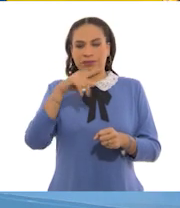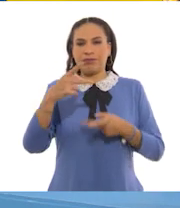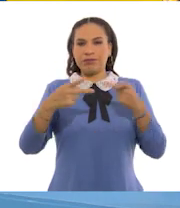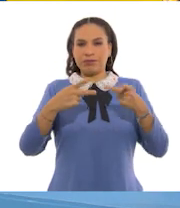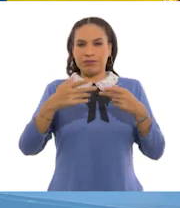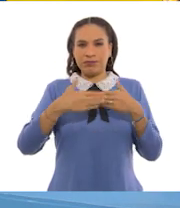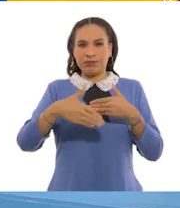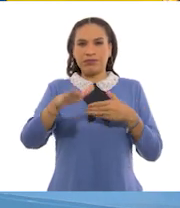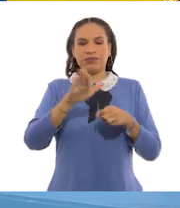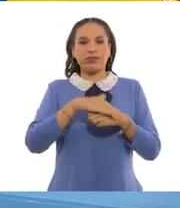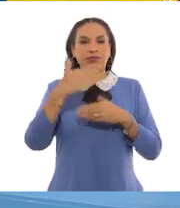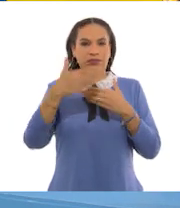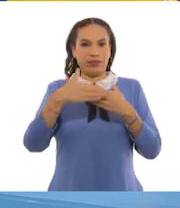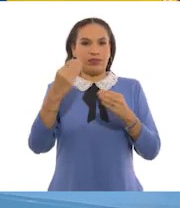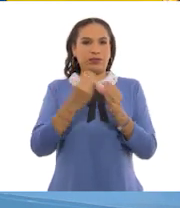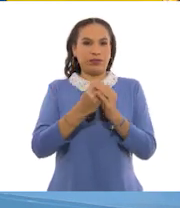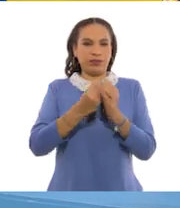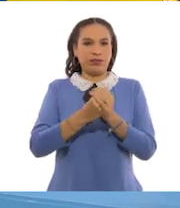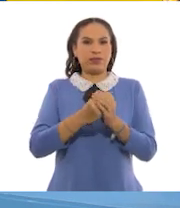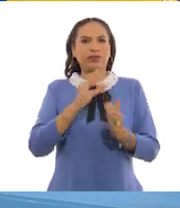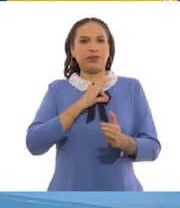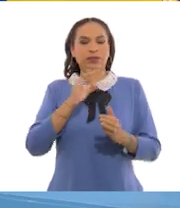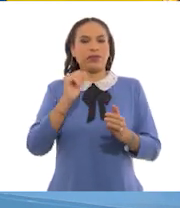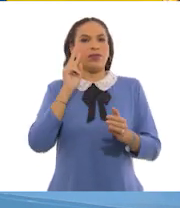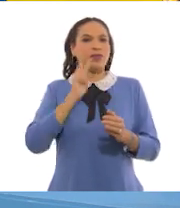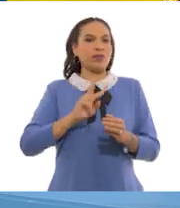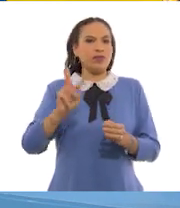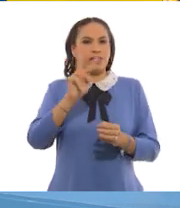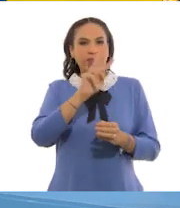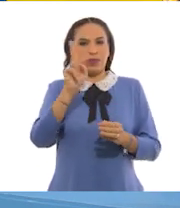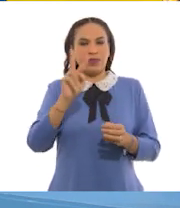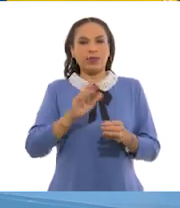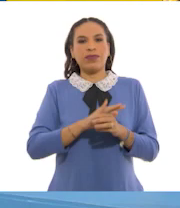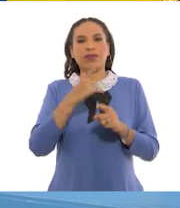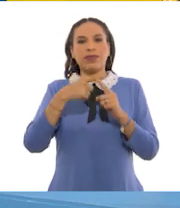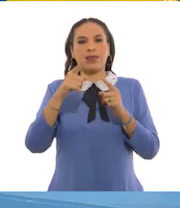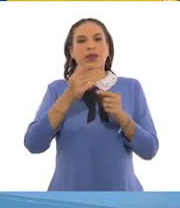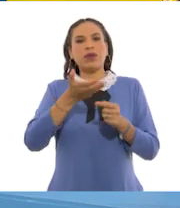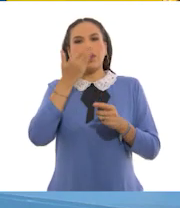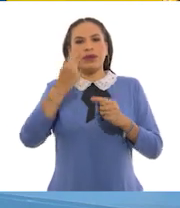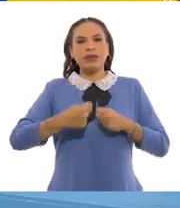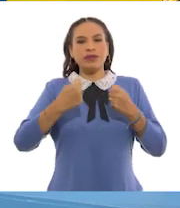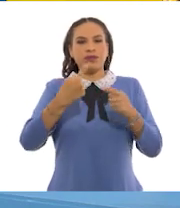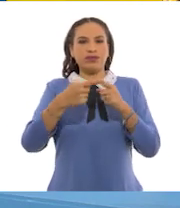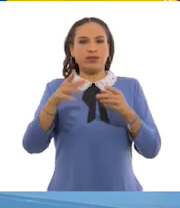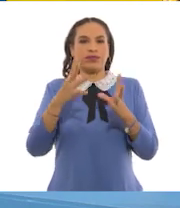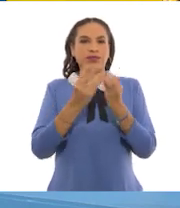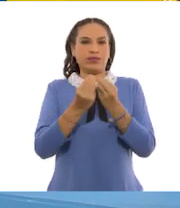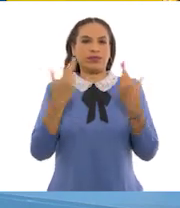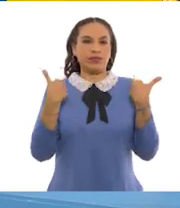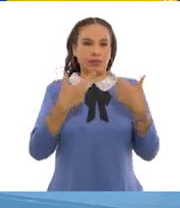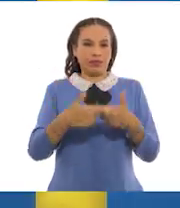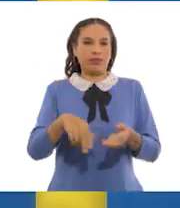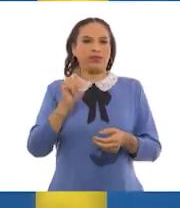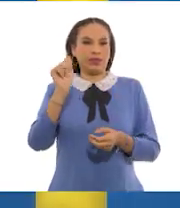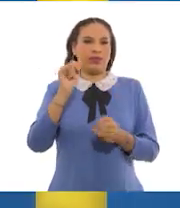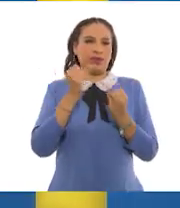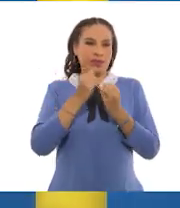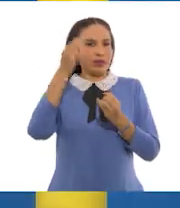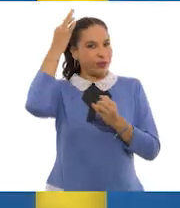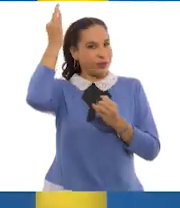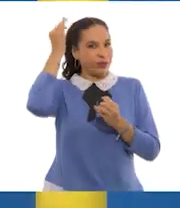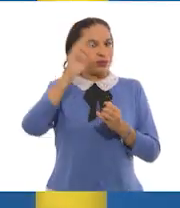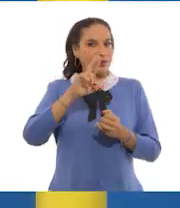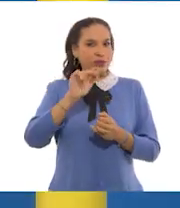preparados, porque la próxima clase vamos a hacer un recorrido por nuestras tradiciones junto con el inspector Raulito.